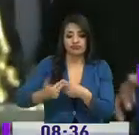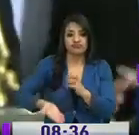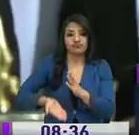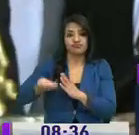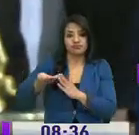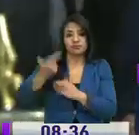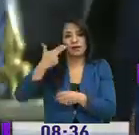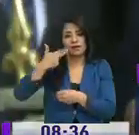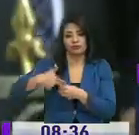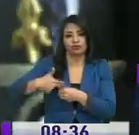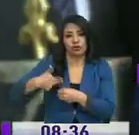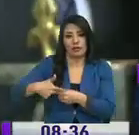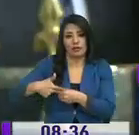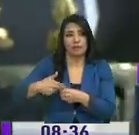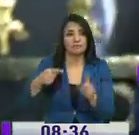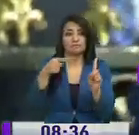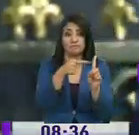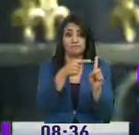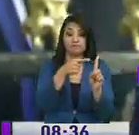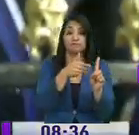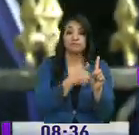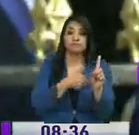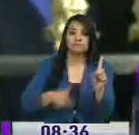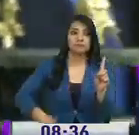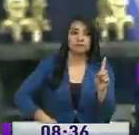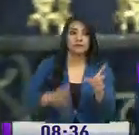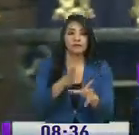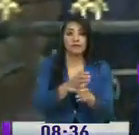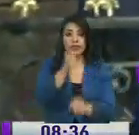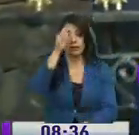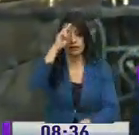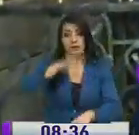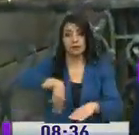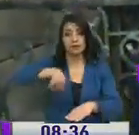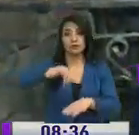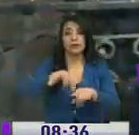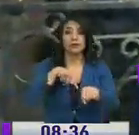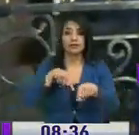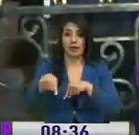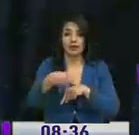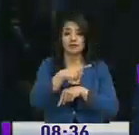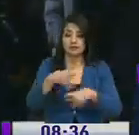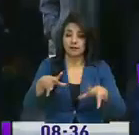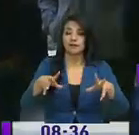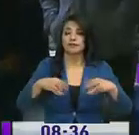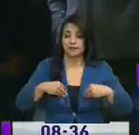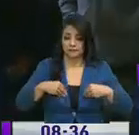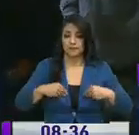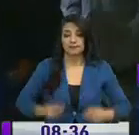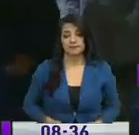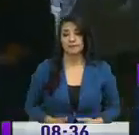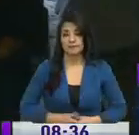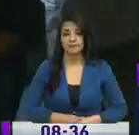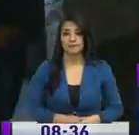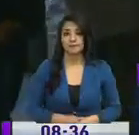combustibles, mismo que, según Jorge Calderón, presidente de la Federación Nacional de Taxistas, fue aceptado por el gremio.